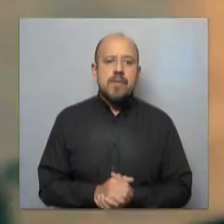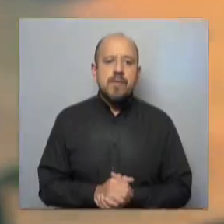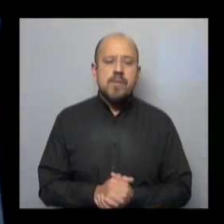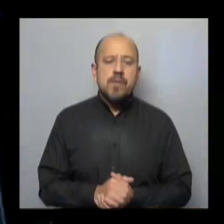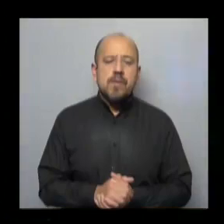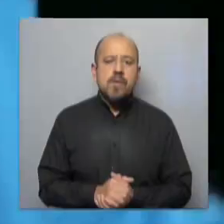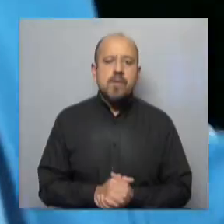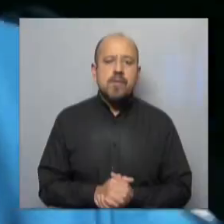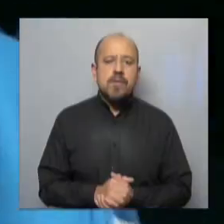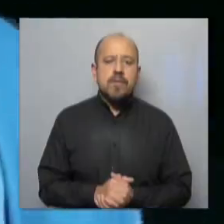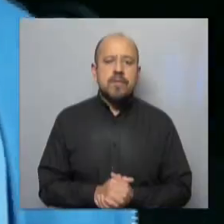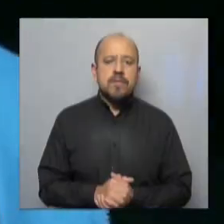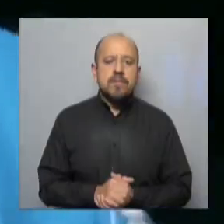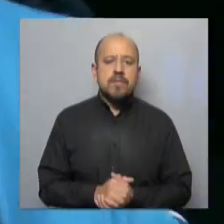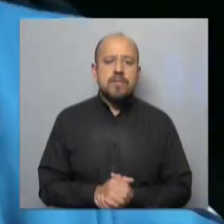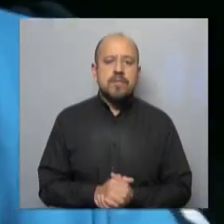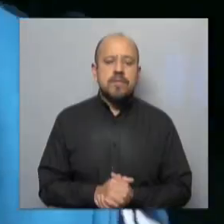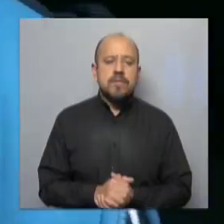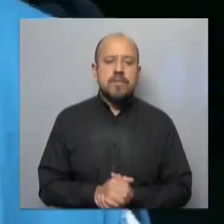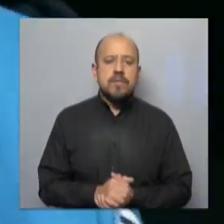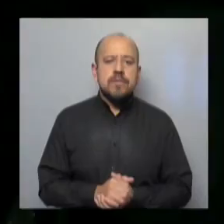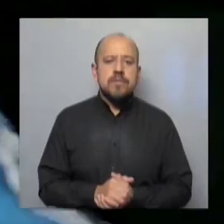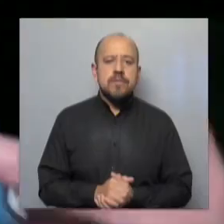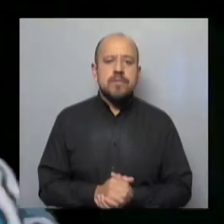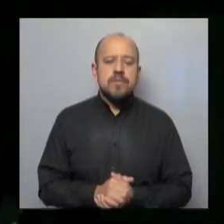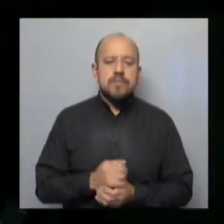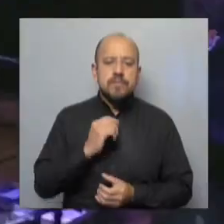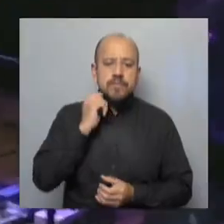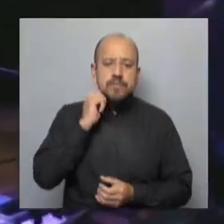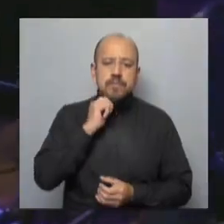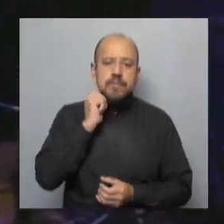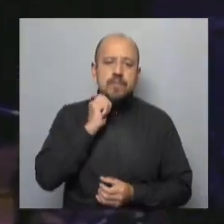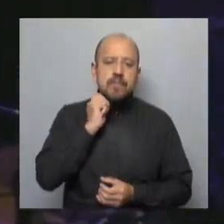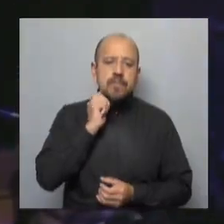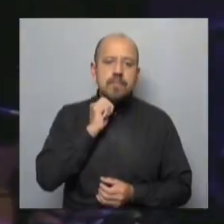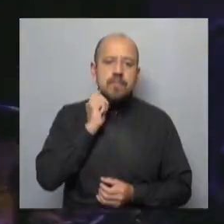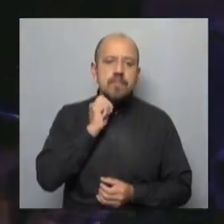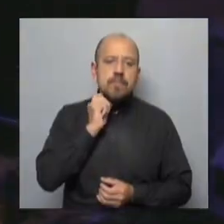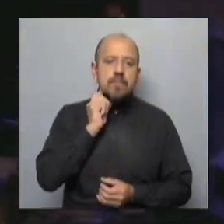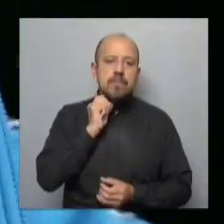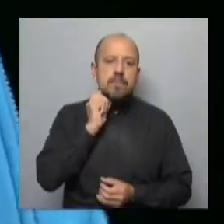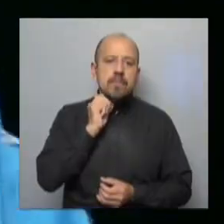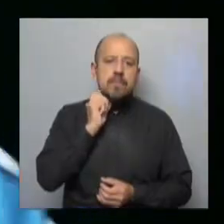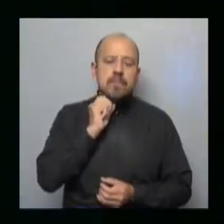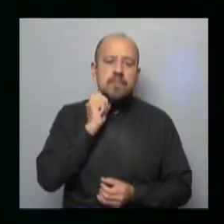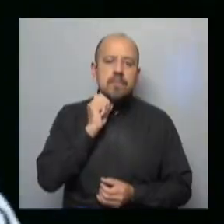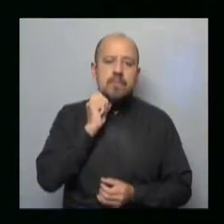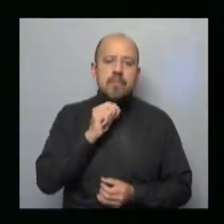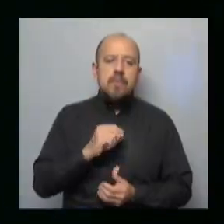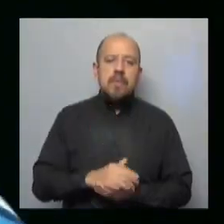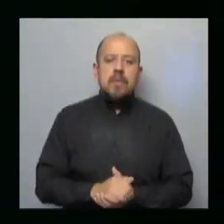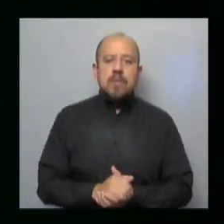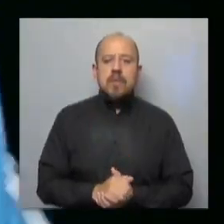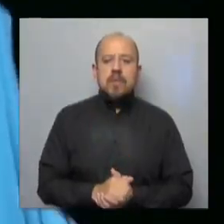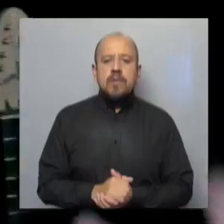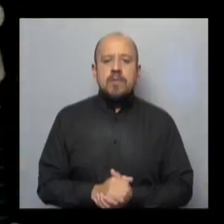físico mejor persona es algo muy raro intenta lo que estoy contigo hermana seria a